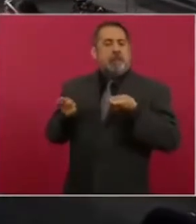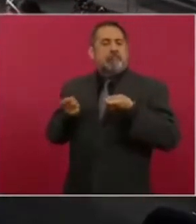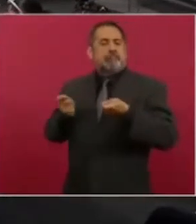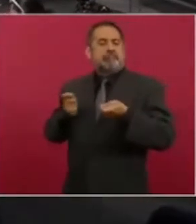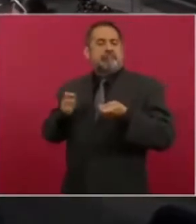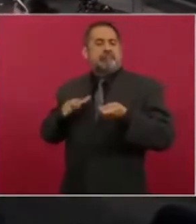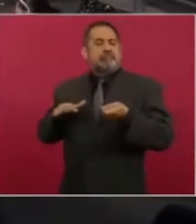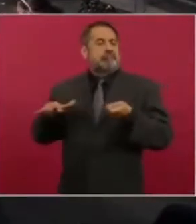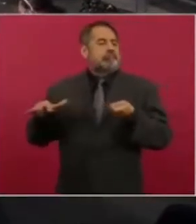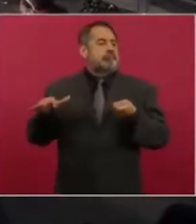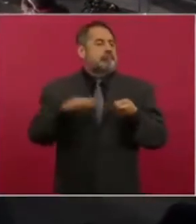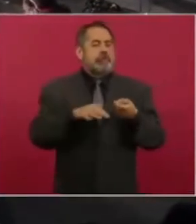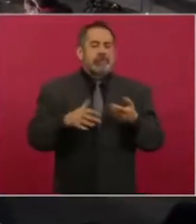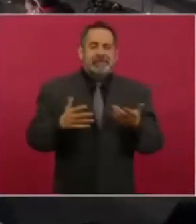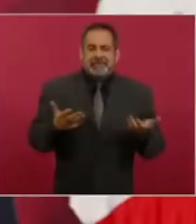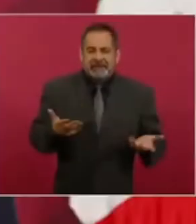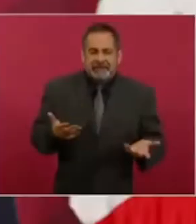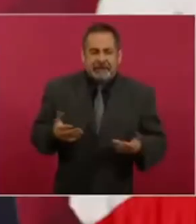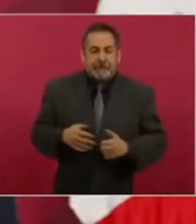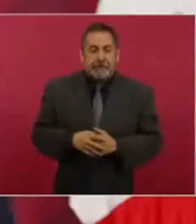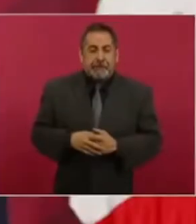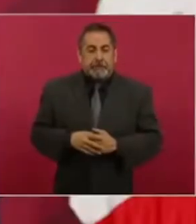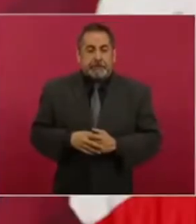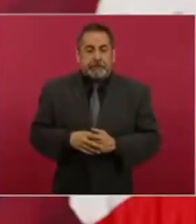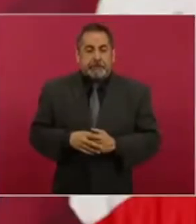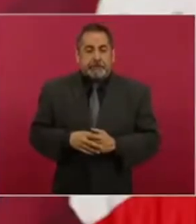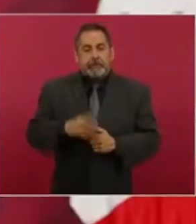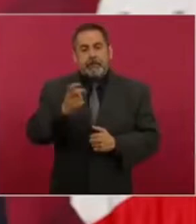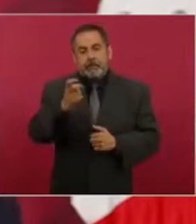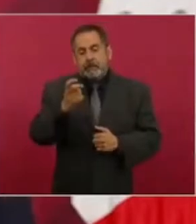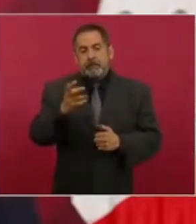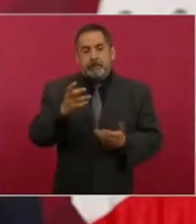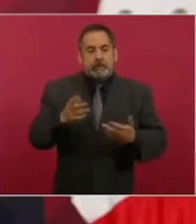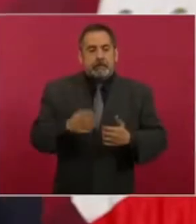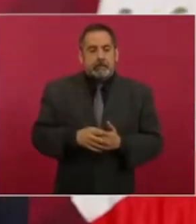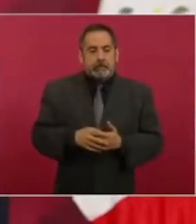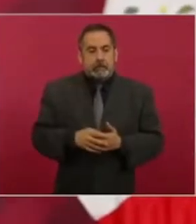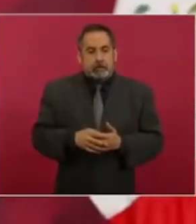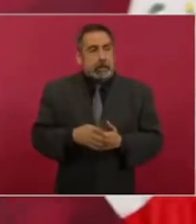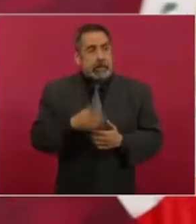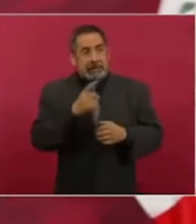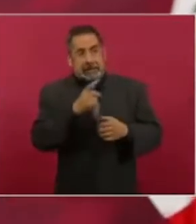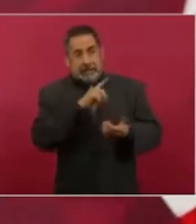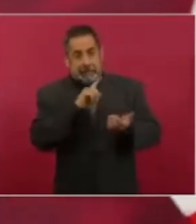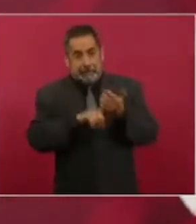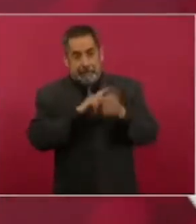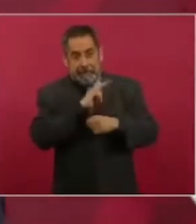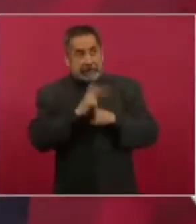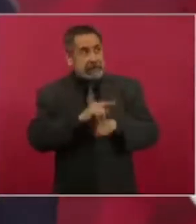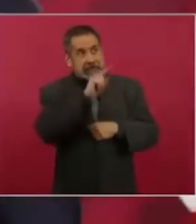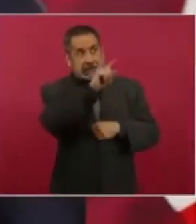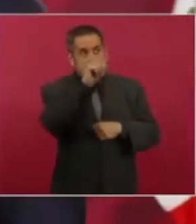Por eso en esos países no pueden